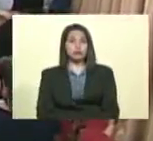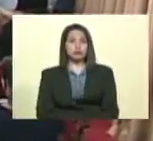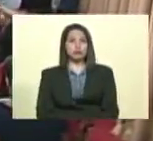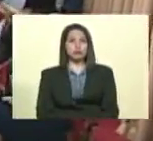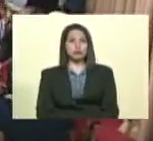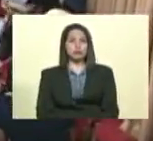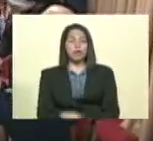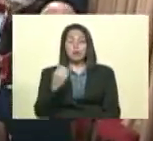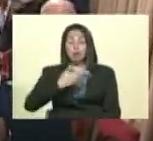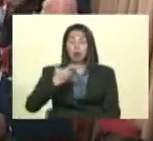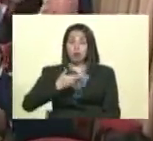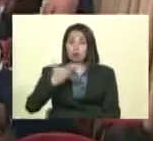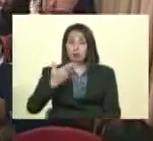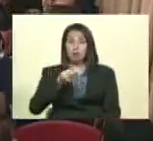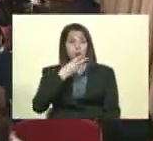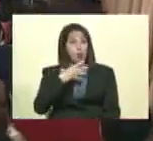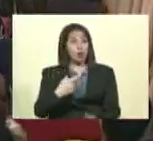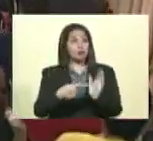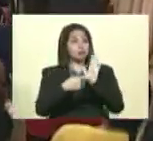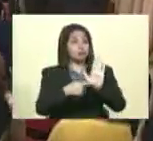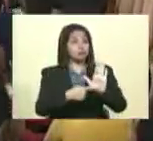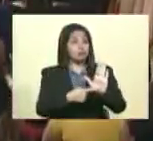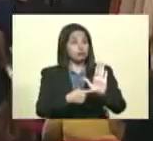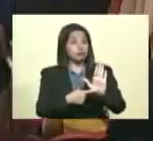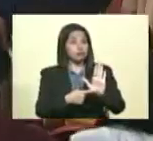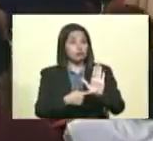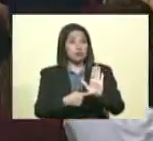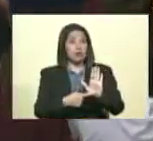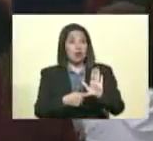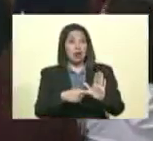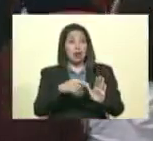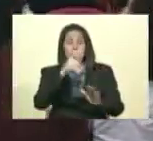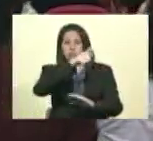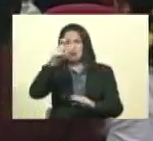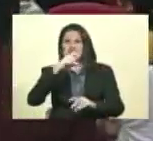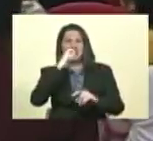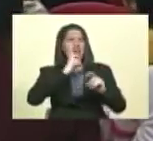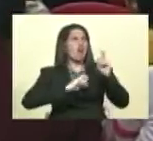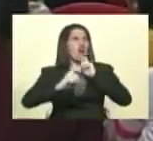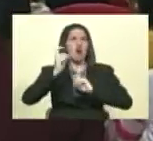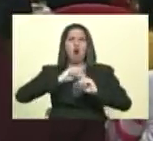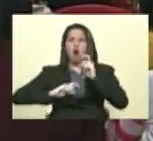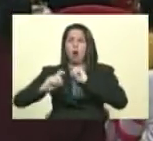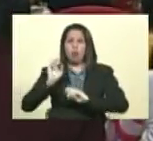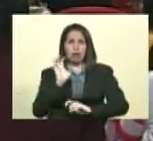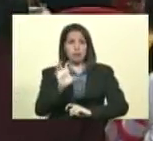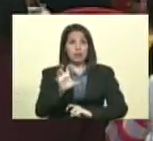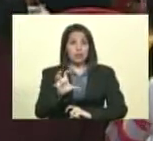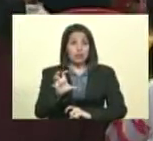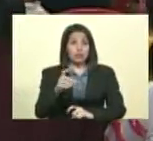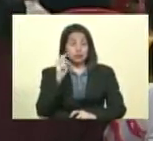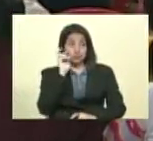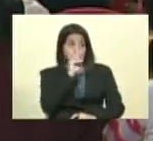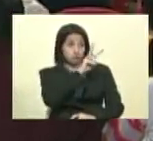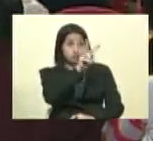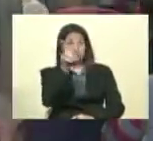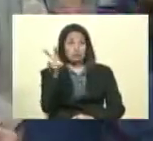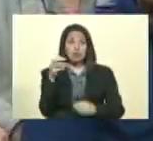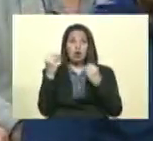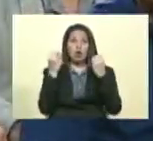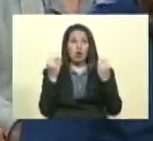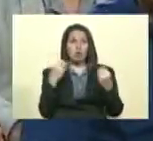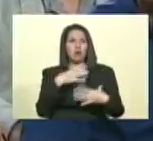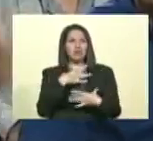bien importante y es bueno señalarlo. Para los enemigos de la patria que lo tengan claro, hacia dónde están los intereses